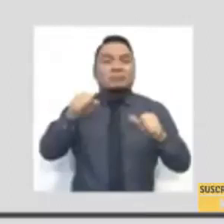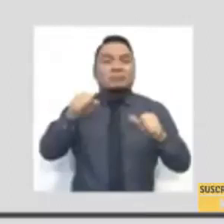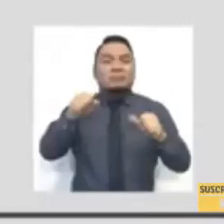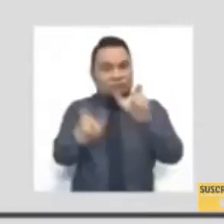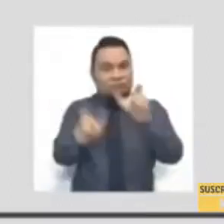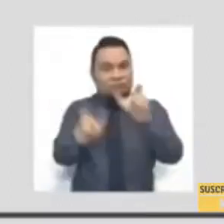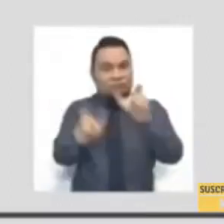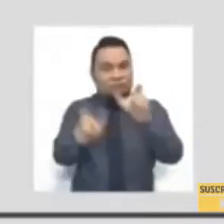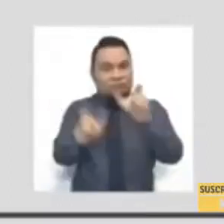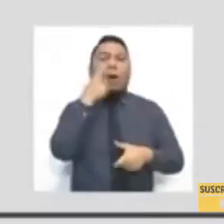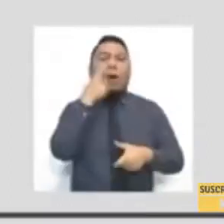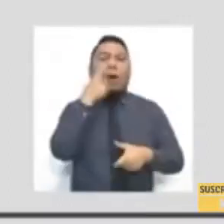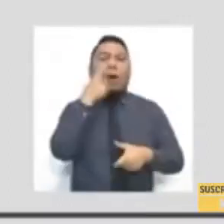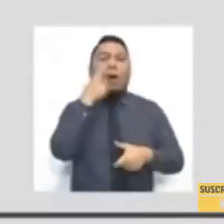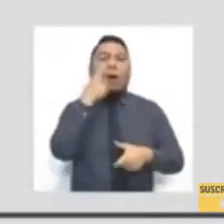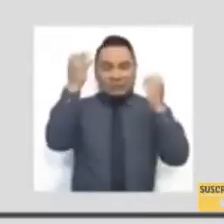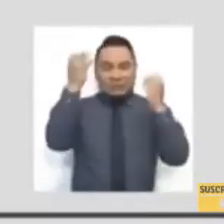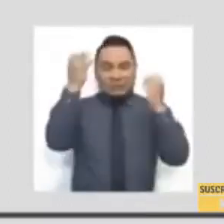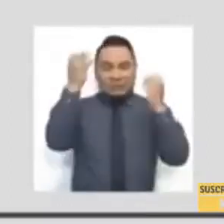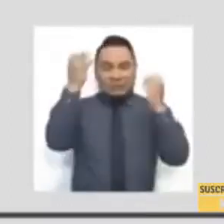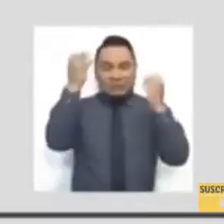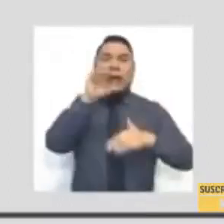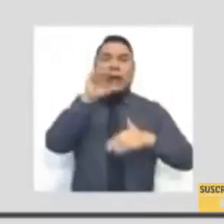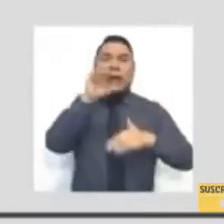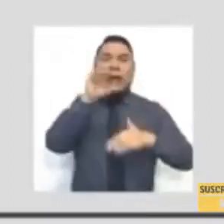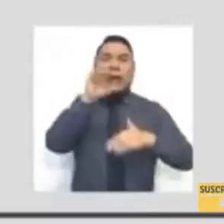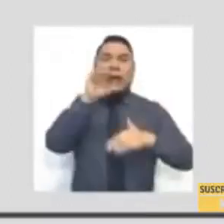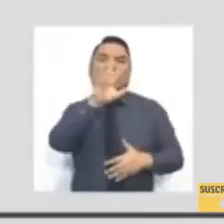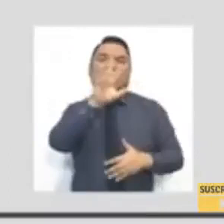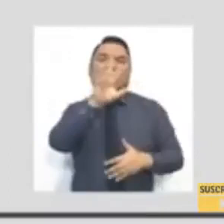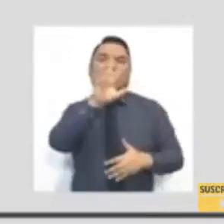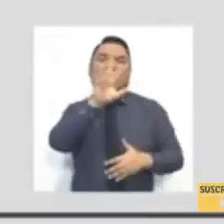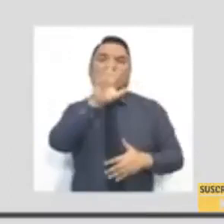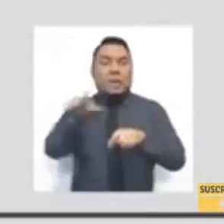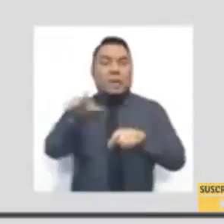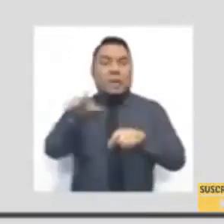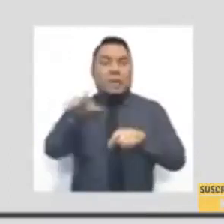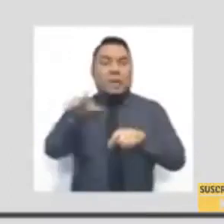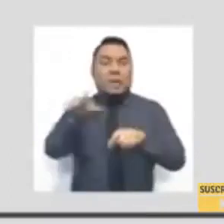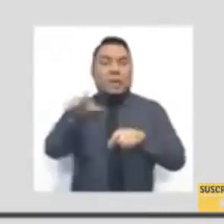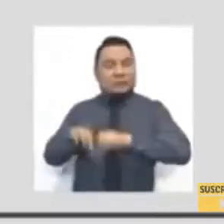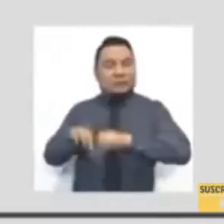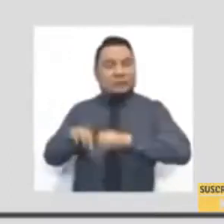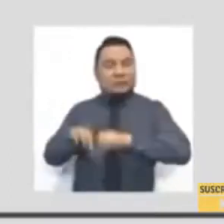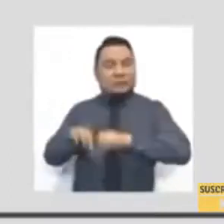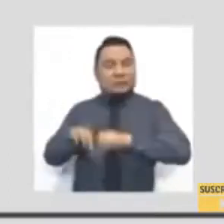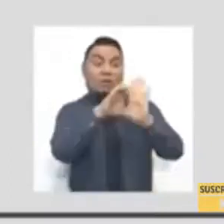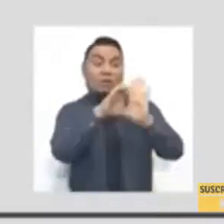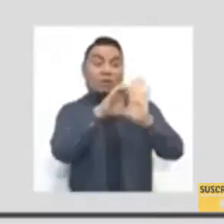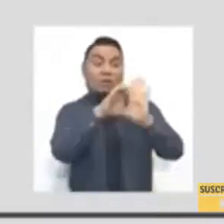a los hombres casados o mayores de 25 años, analfabetos propietarios o profesionales. En la Constitución